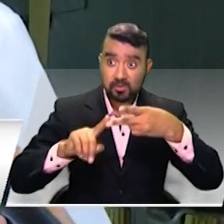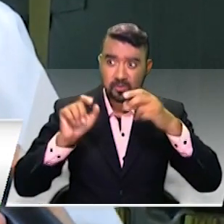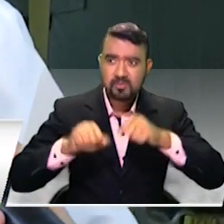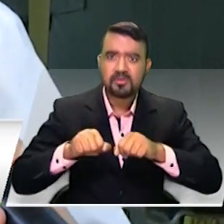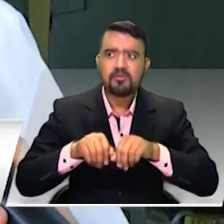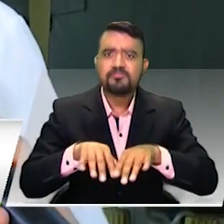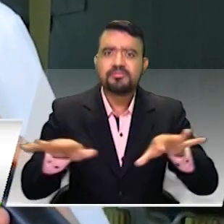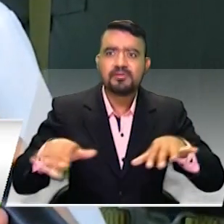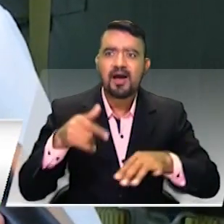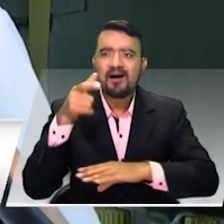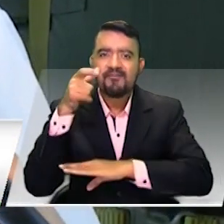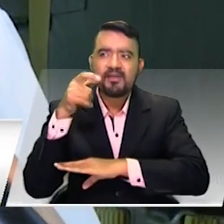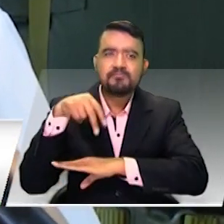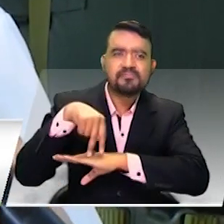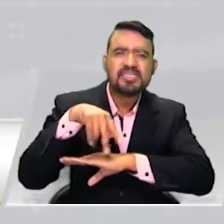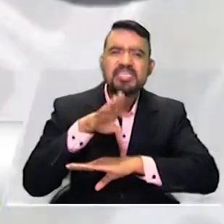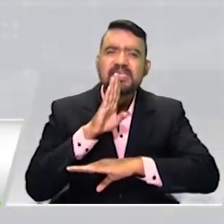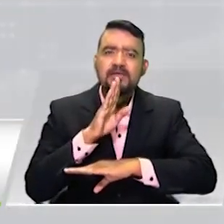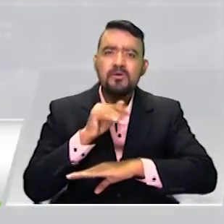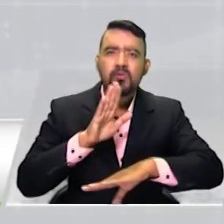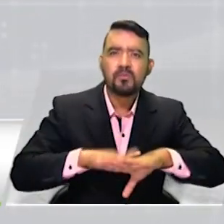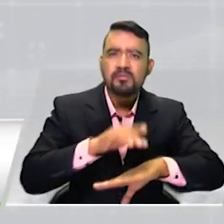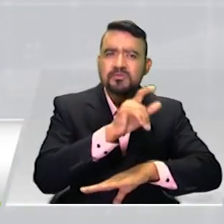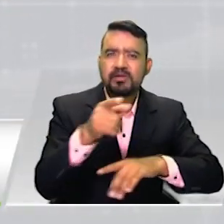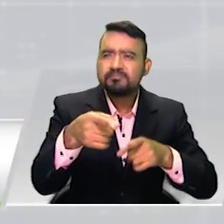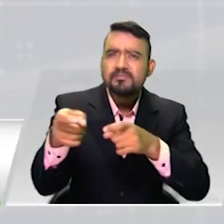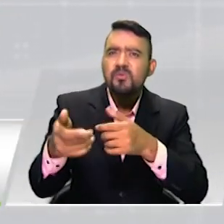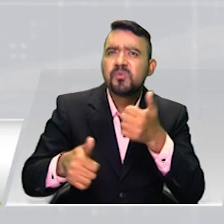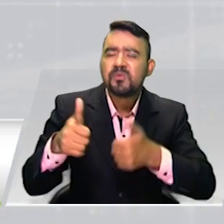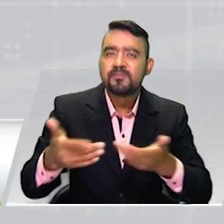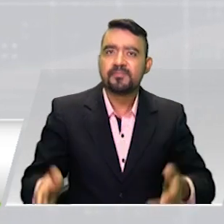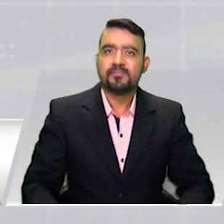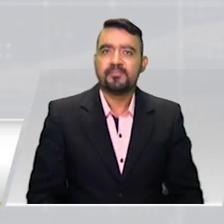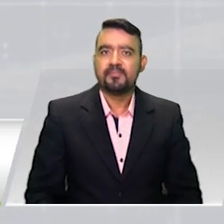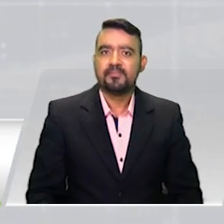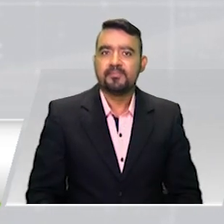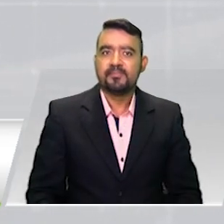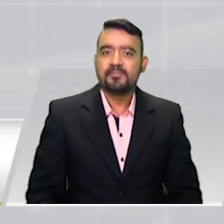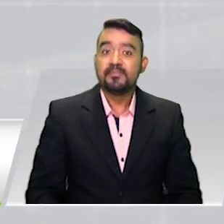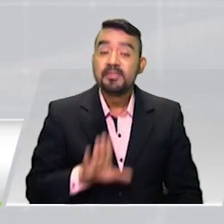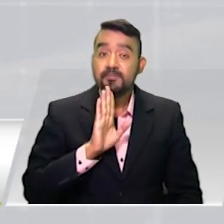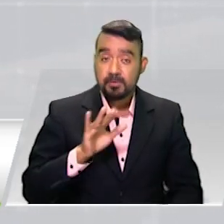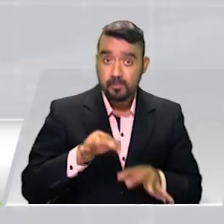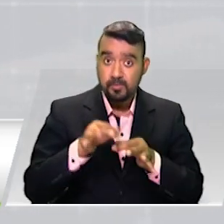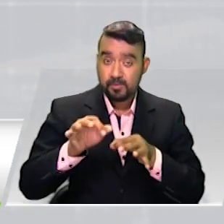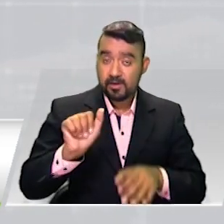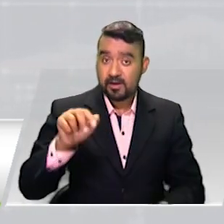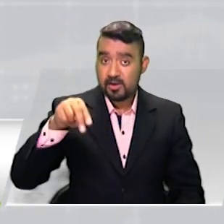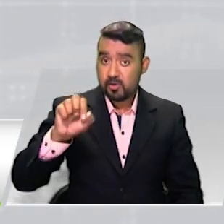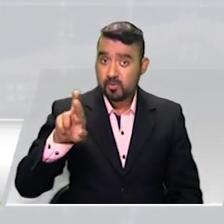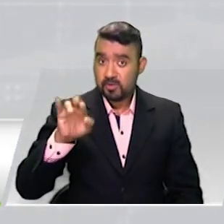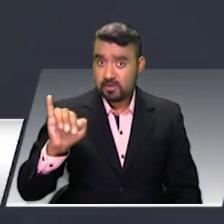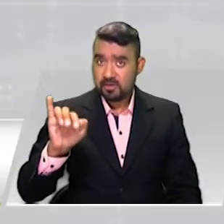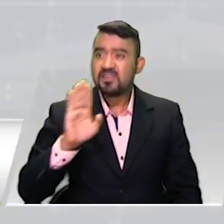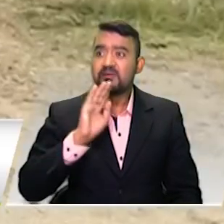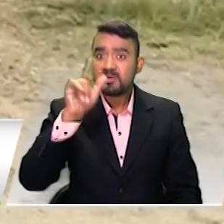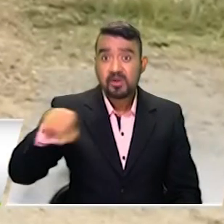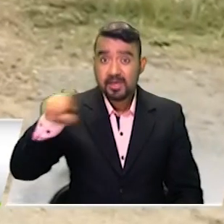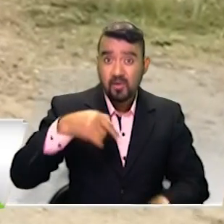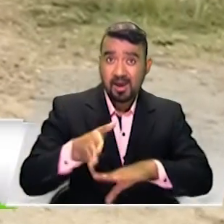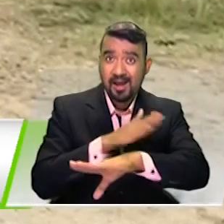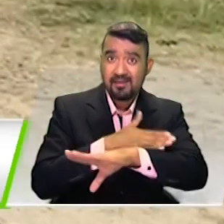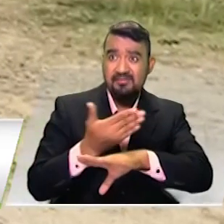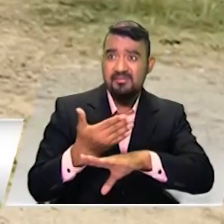manera conjunta para hallar a estos responsables. Desde el ETCR de Anorí se aclaró que no eran firmantes de la paz.